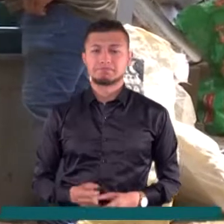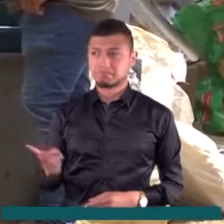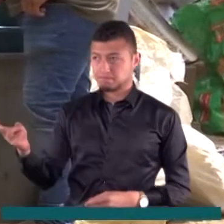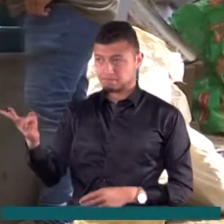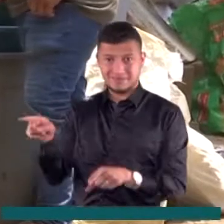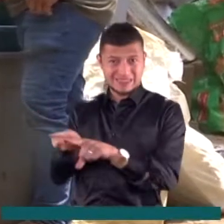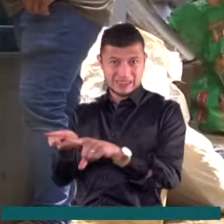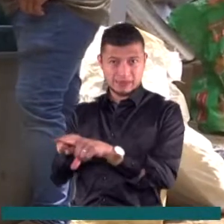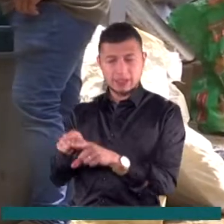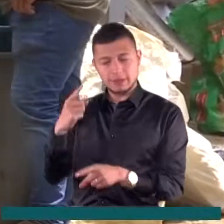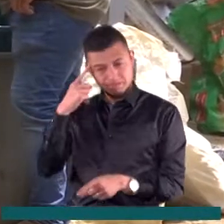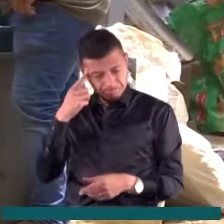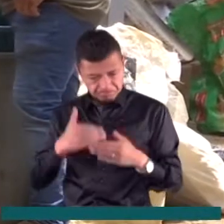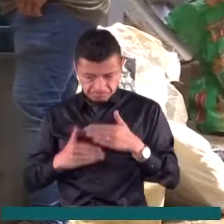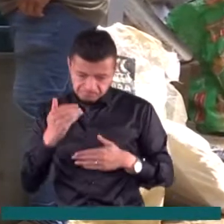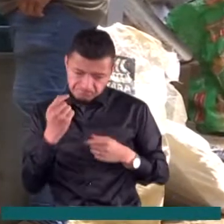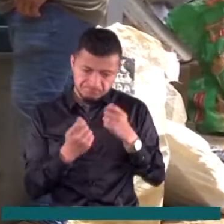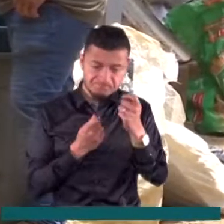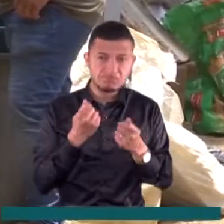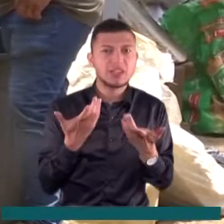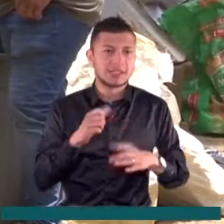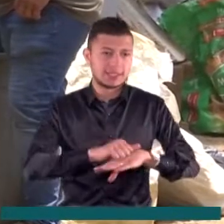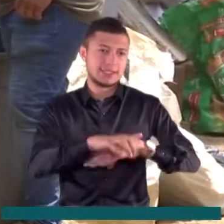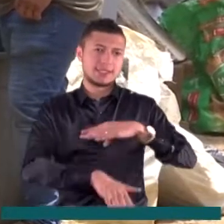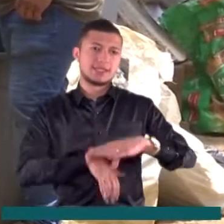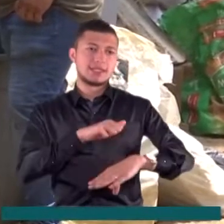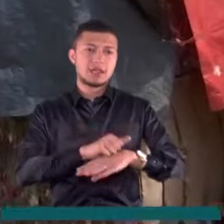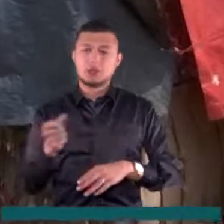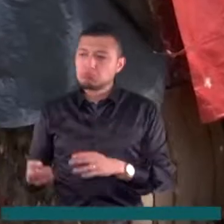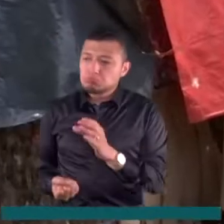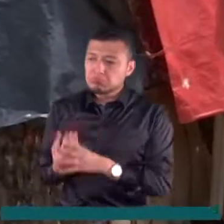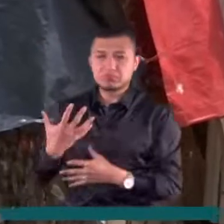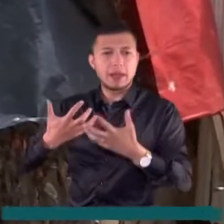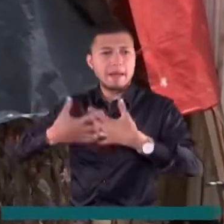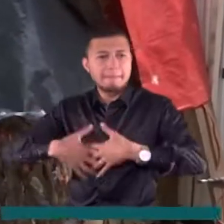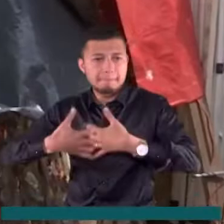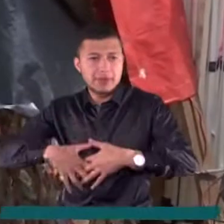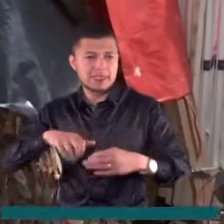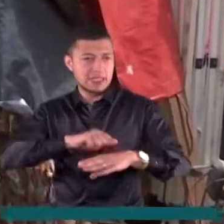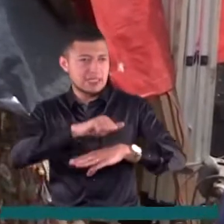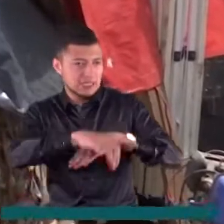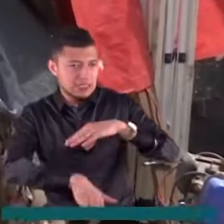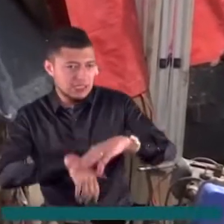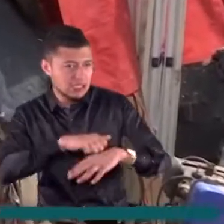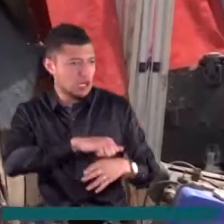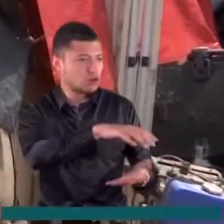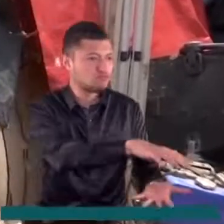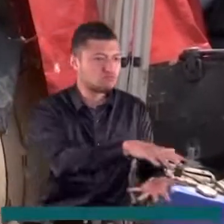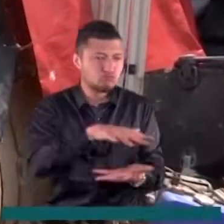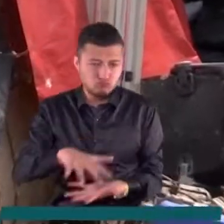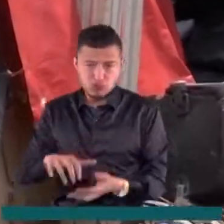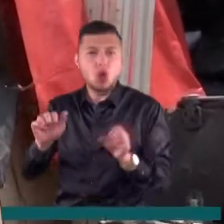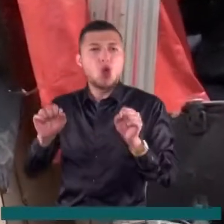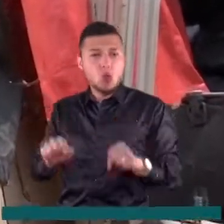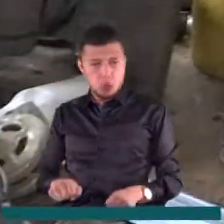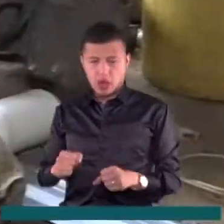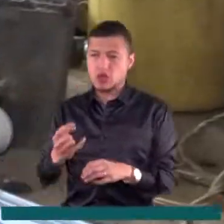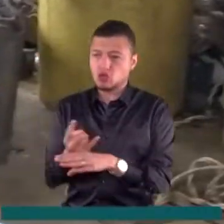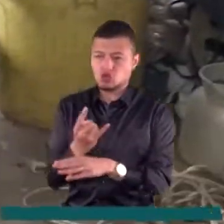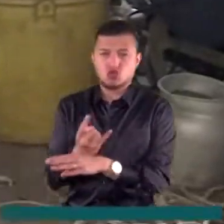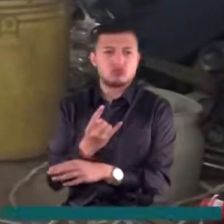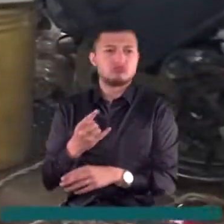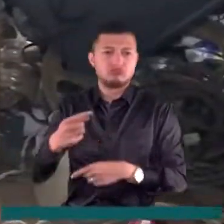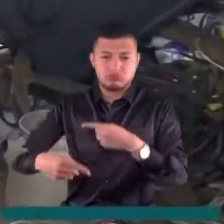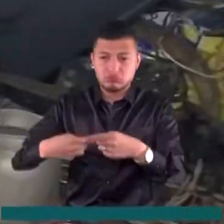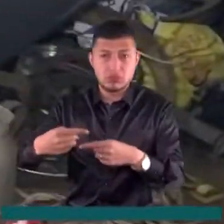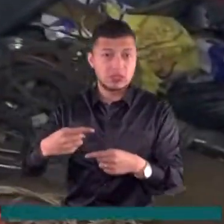Los Hermanos forero decidieron emprender a través del reciclaje crearon su empresa para recolectar residuos que se pueden reutilizar y